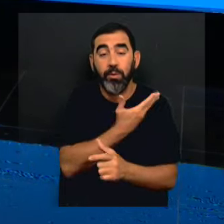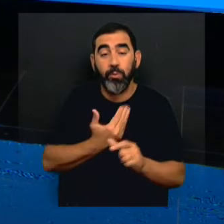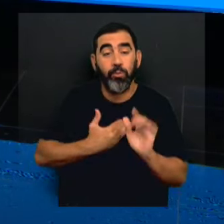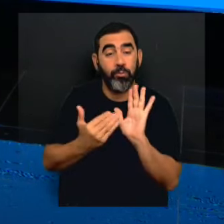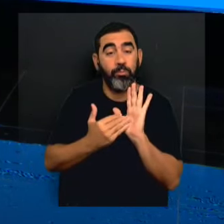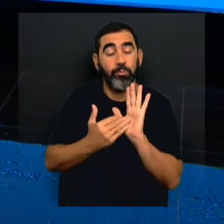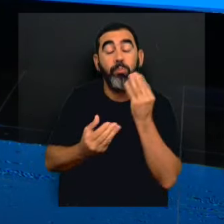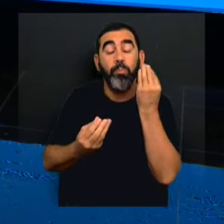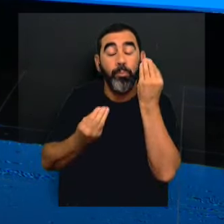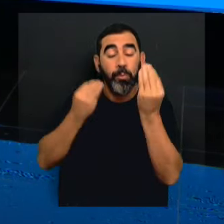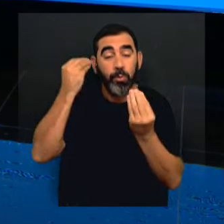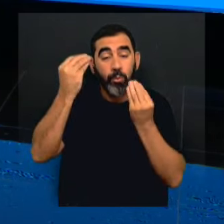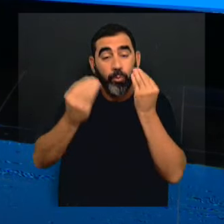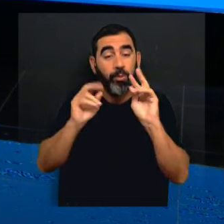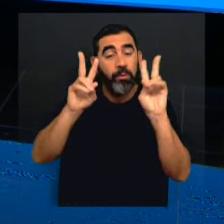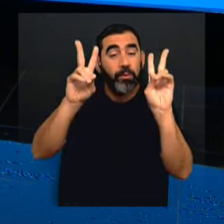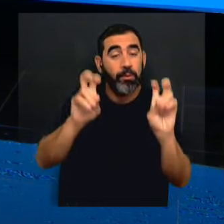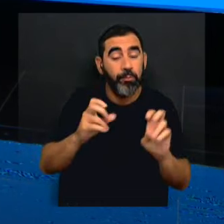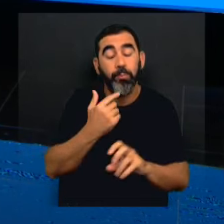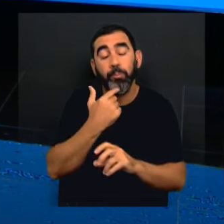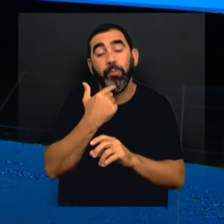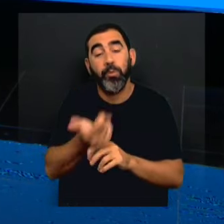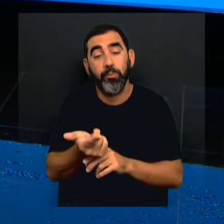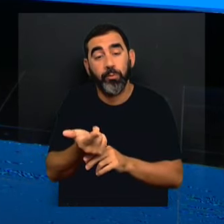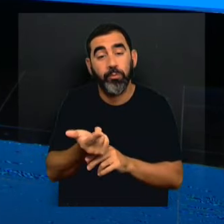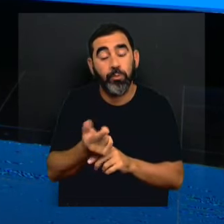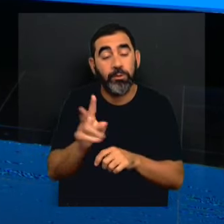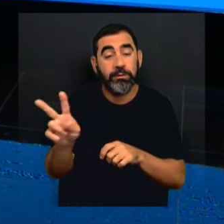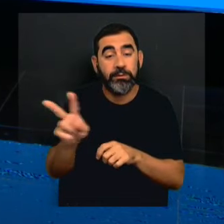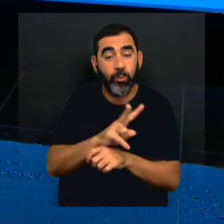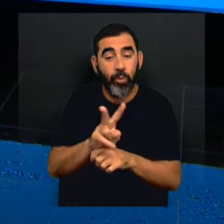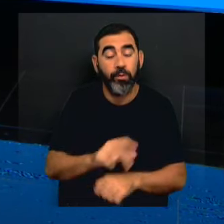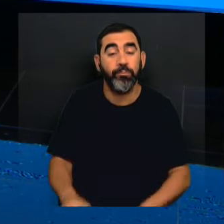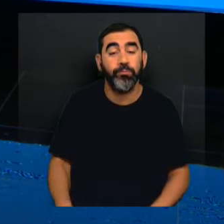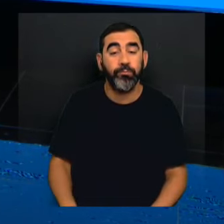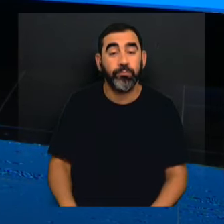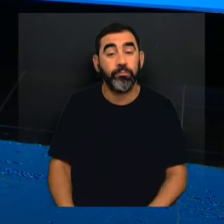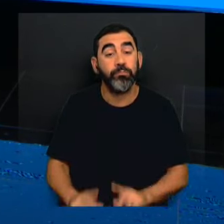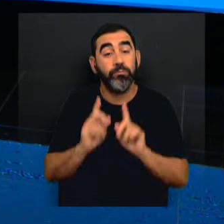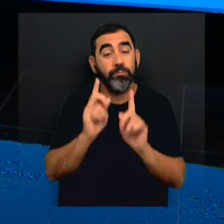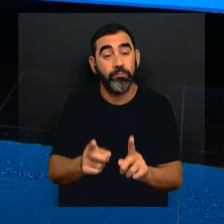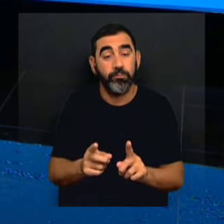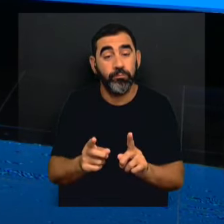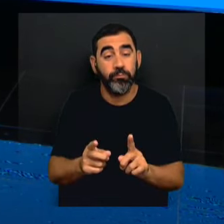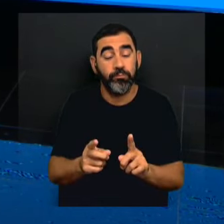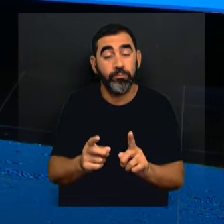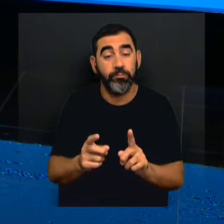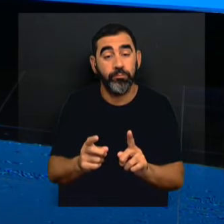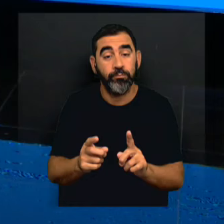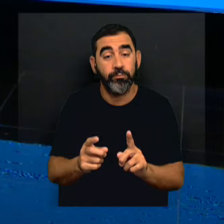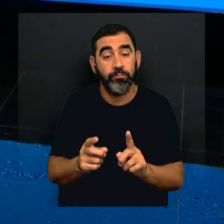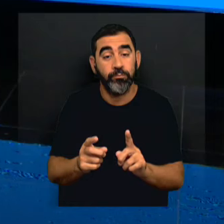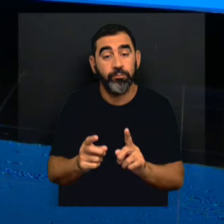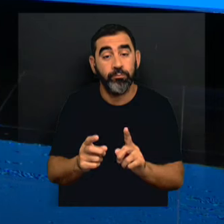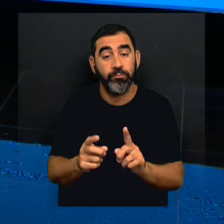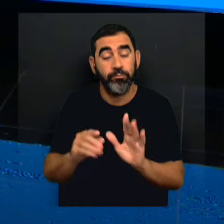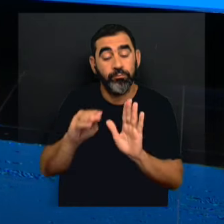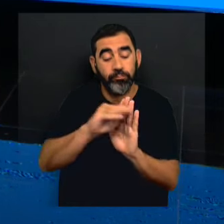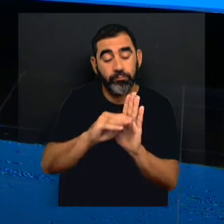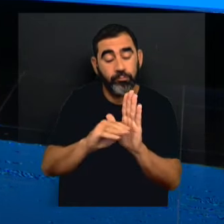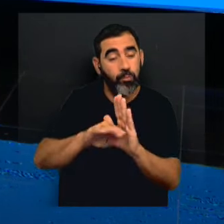preocupación sobre algunos temas entre ellos la seguridad a su vez va a trasladar al presidente una serie de